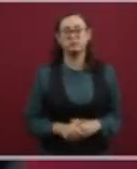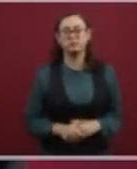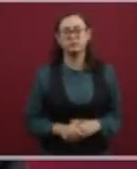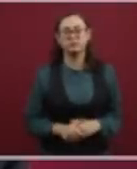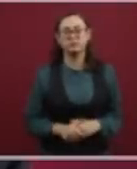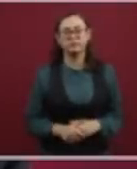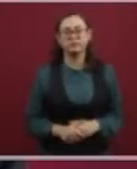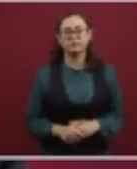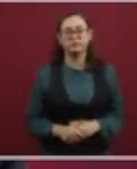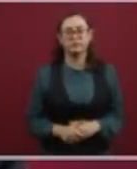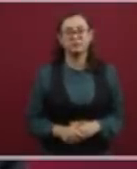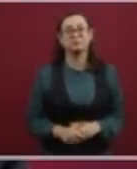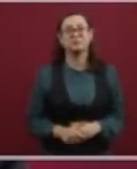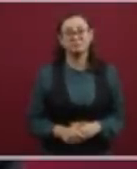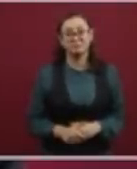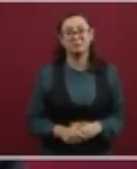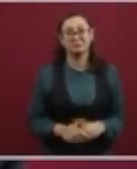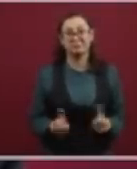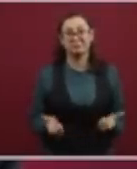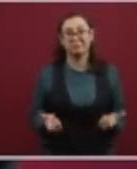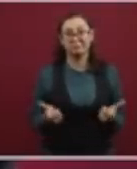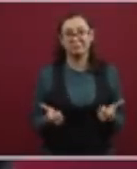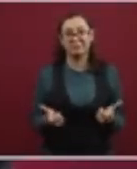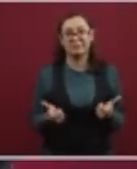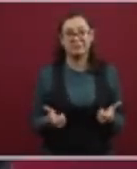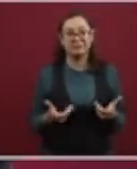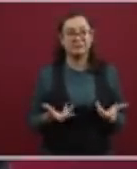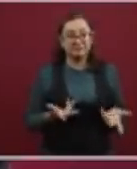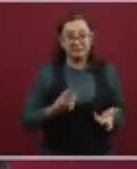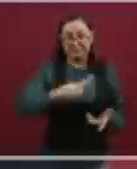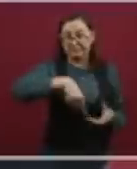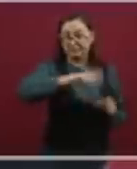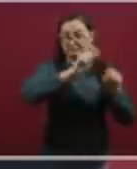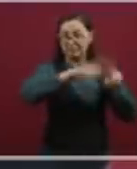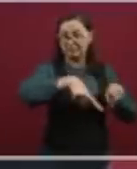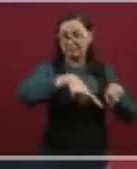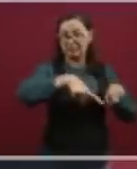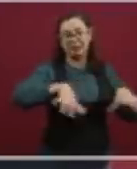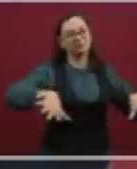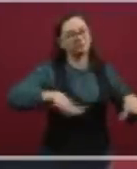Y hubo un cambio en las